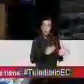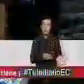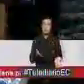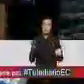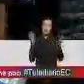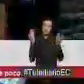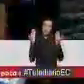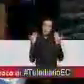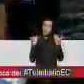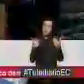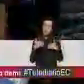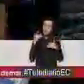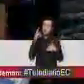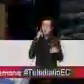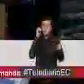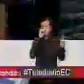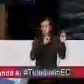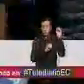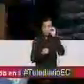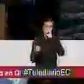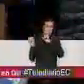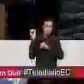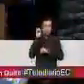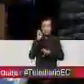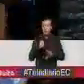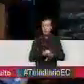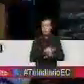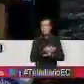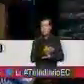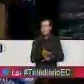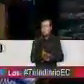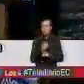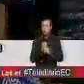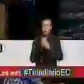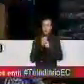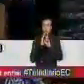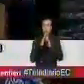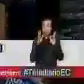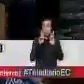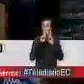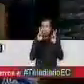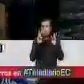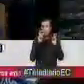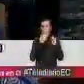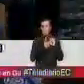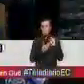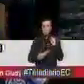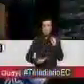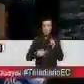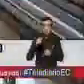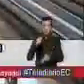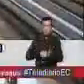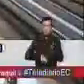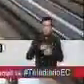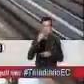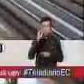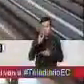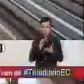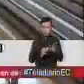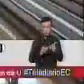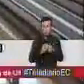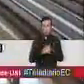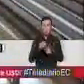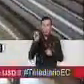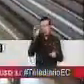resolver las observaciones y recomendaciones no vinculantes a, en este caso, el Ejecutivo para la aprobación de la proforma. Algunas